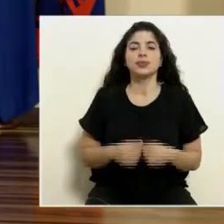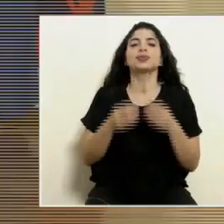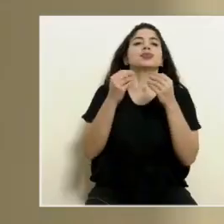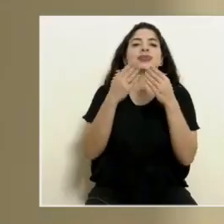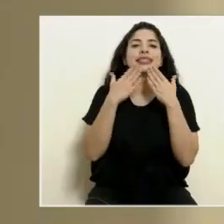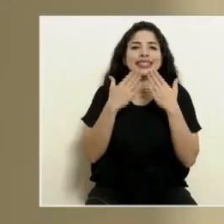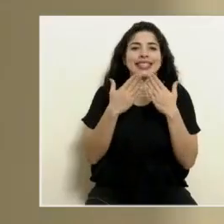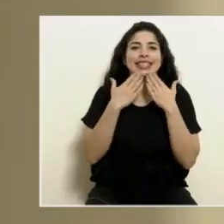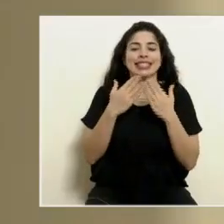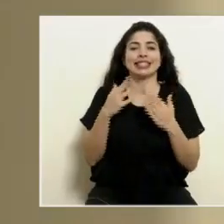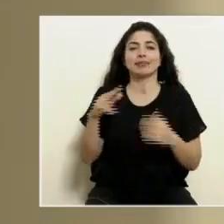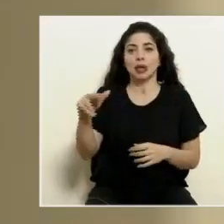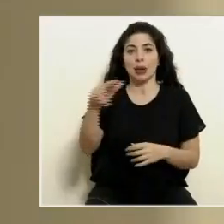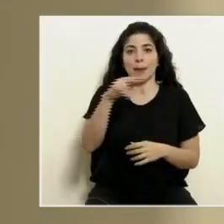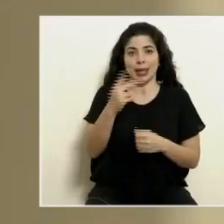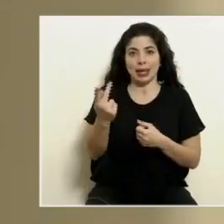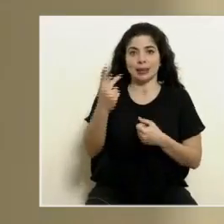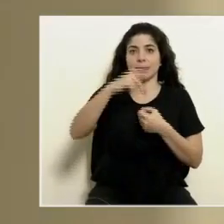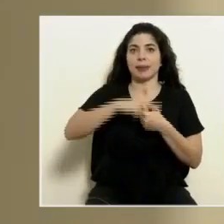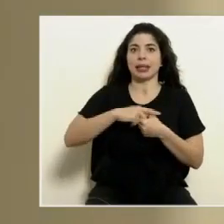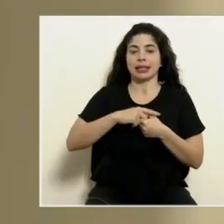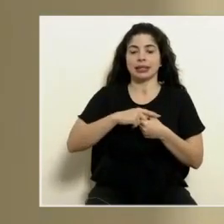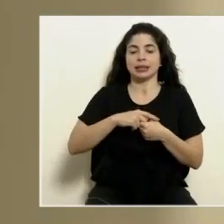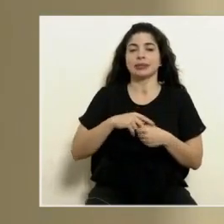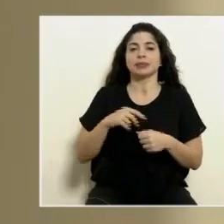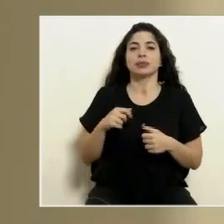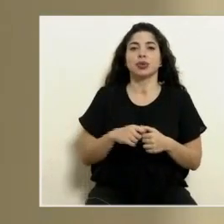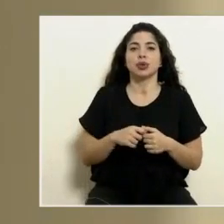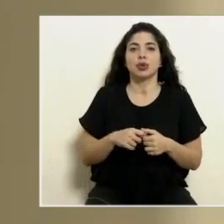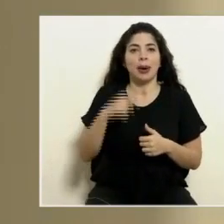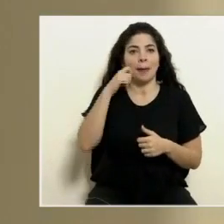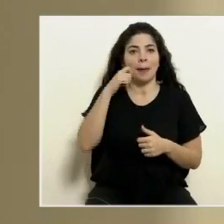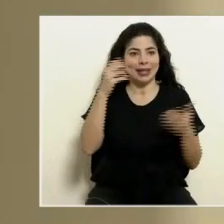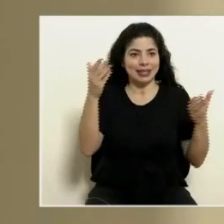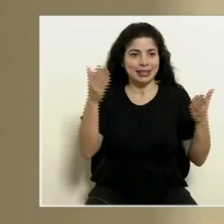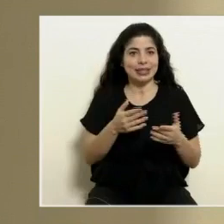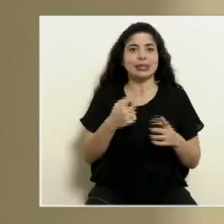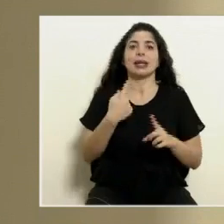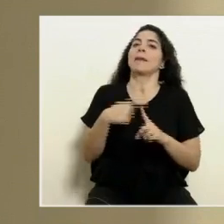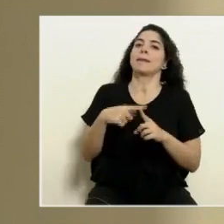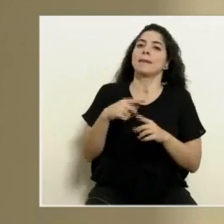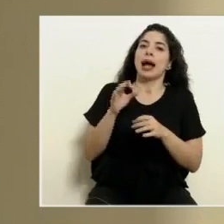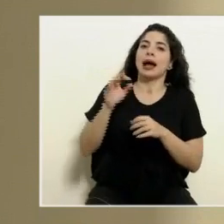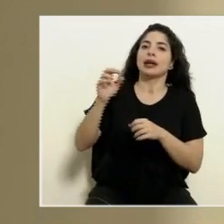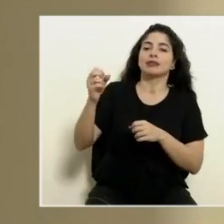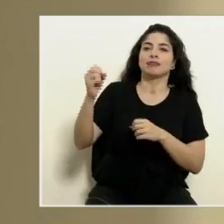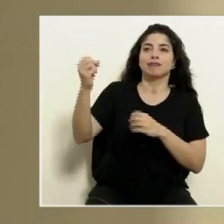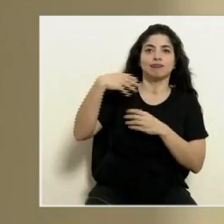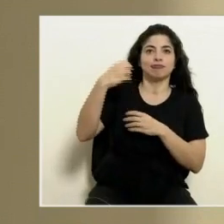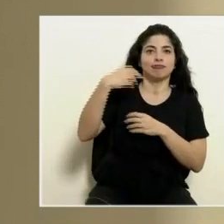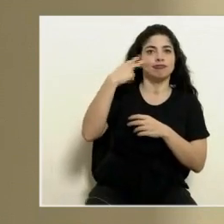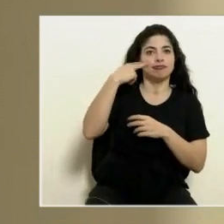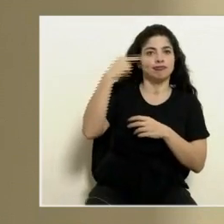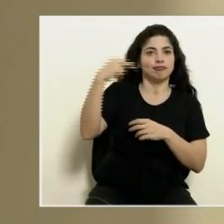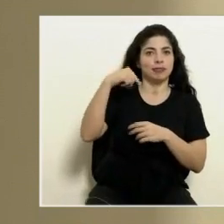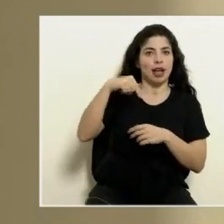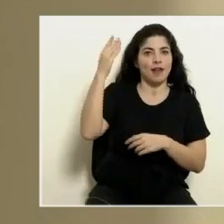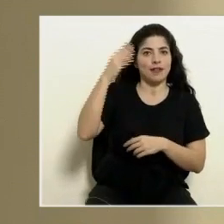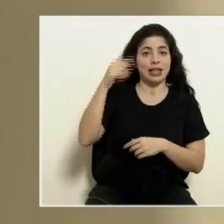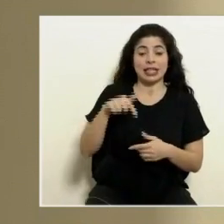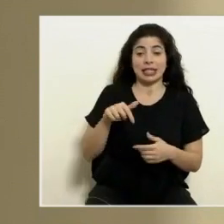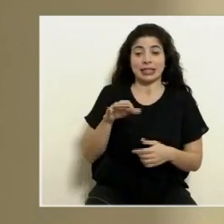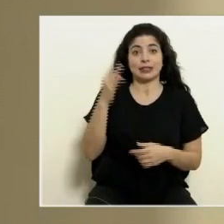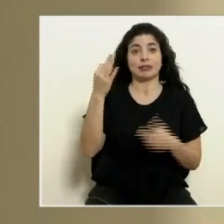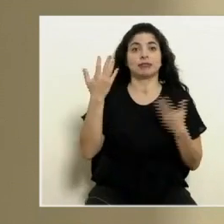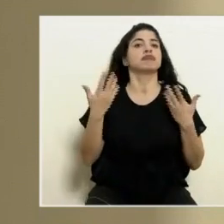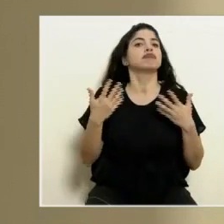Muchas gracias a los colegas que participaron de manera presencial y de manera remota en esta conferencia de prensa. De esta